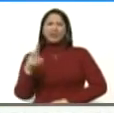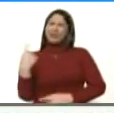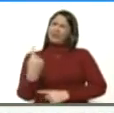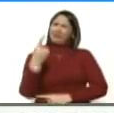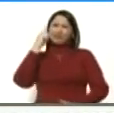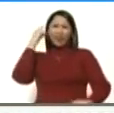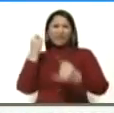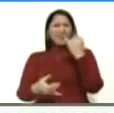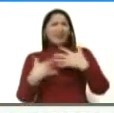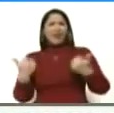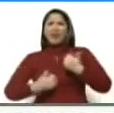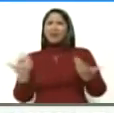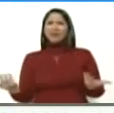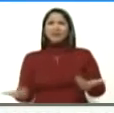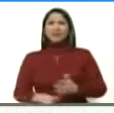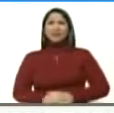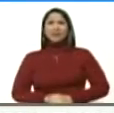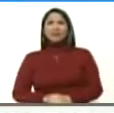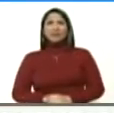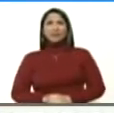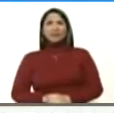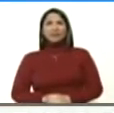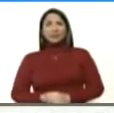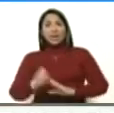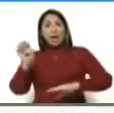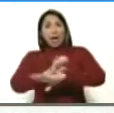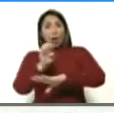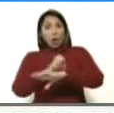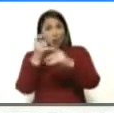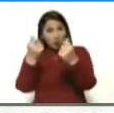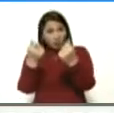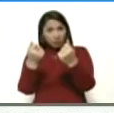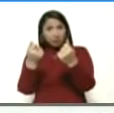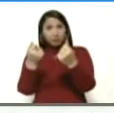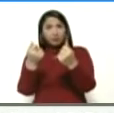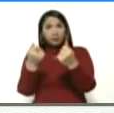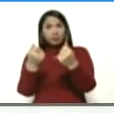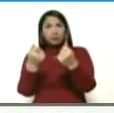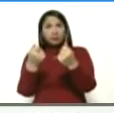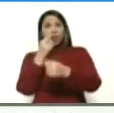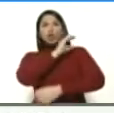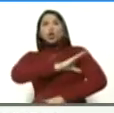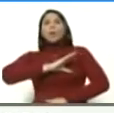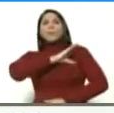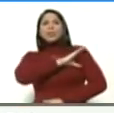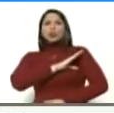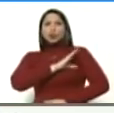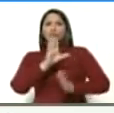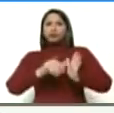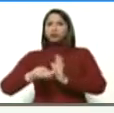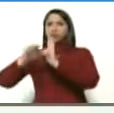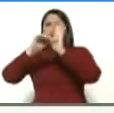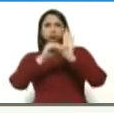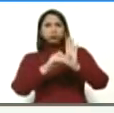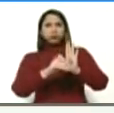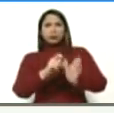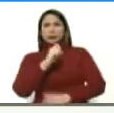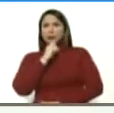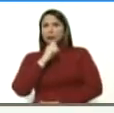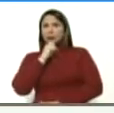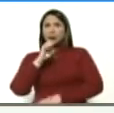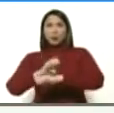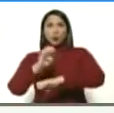fin: en lo económico, la comisión de delitos complejos